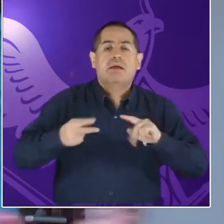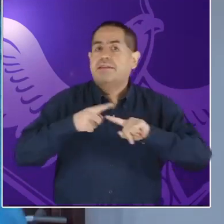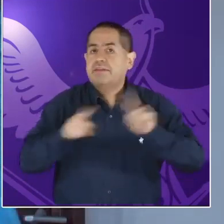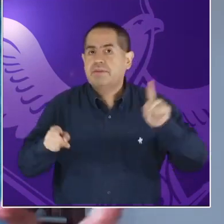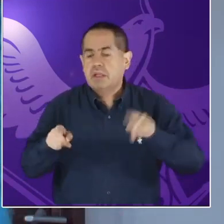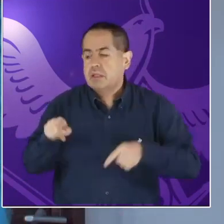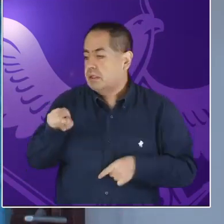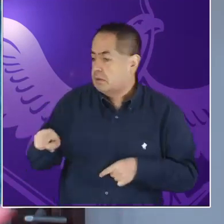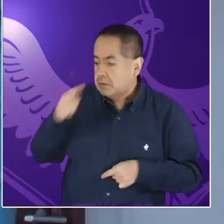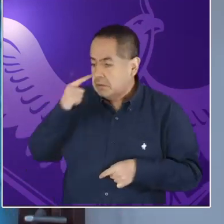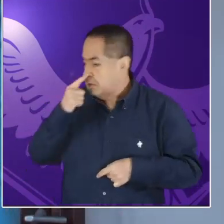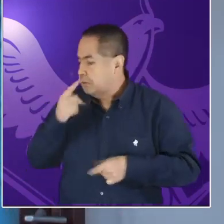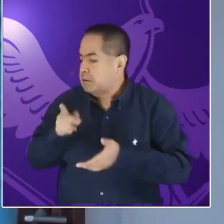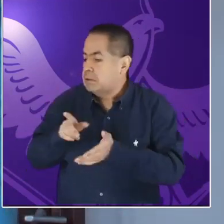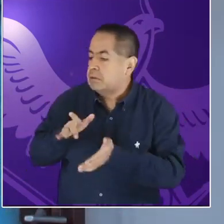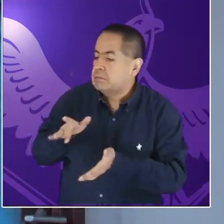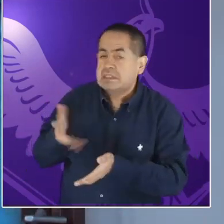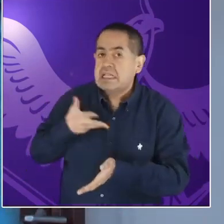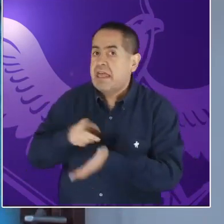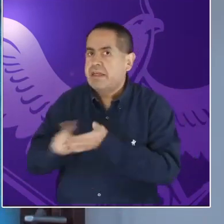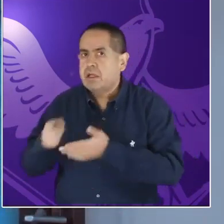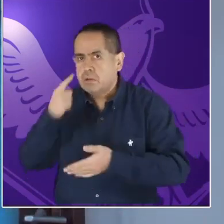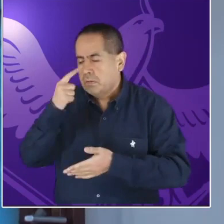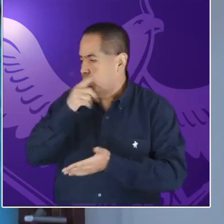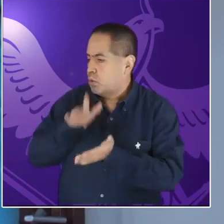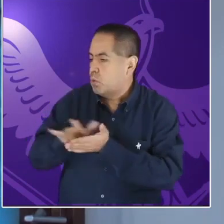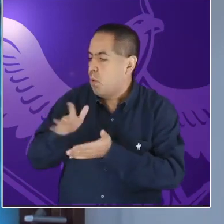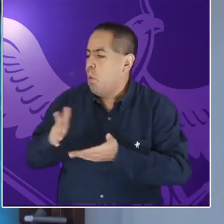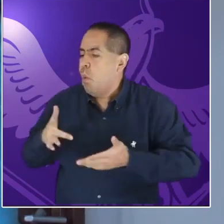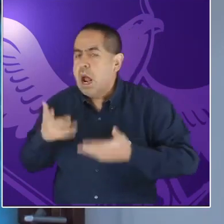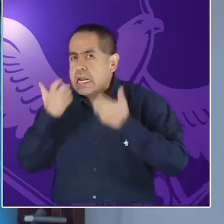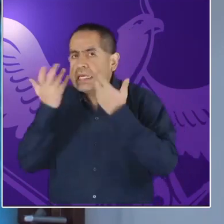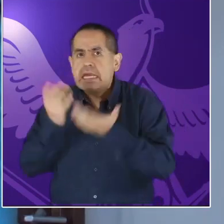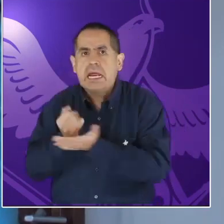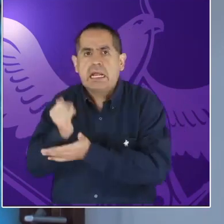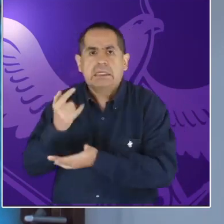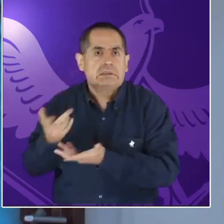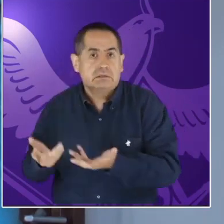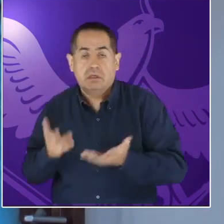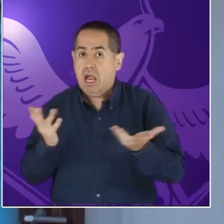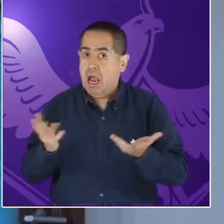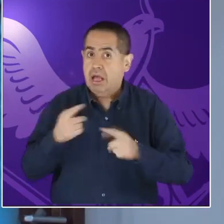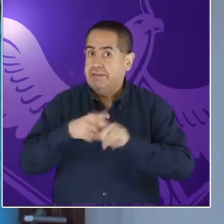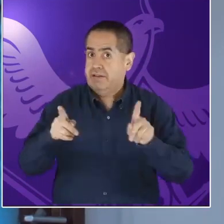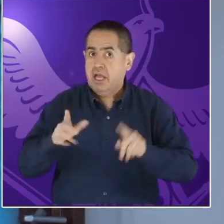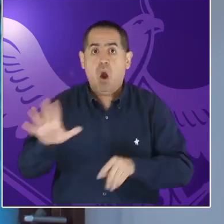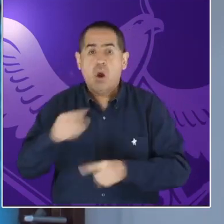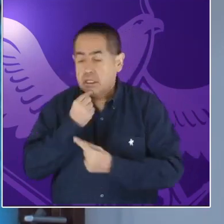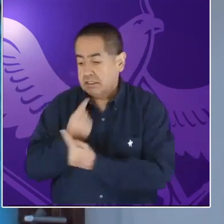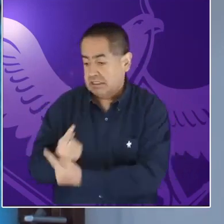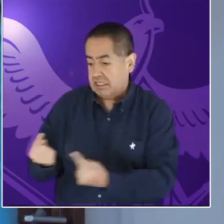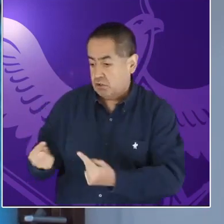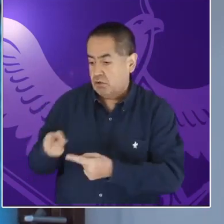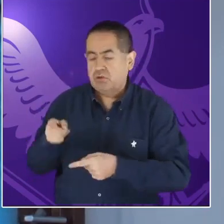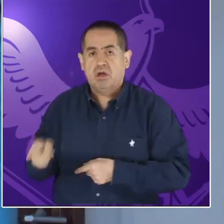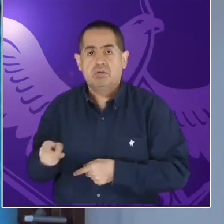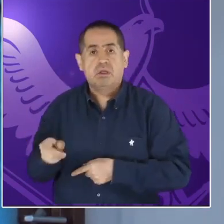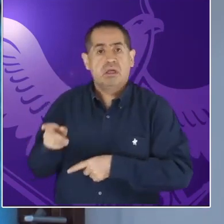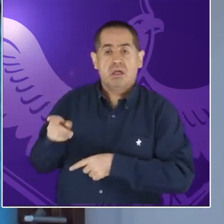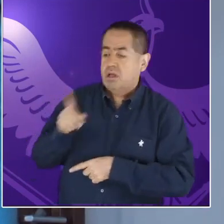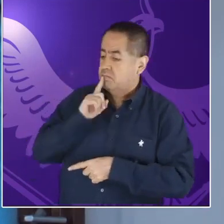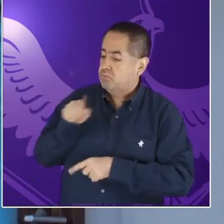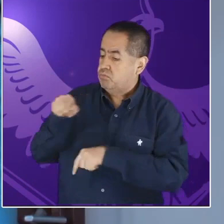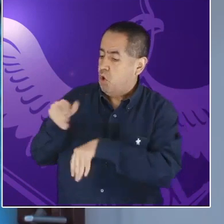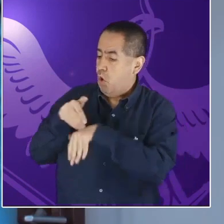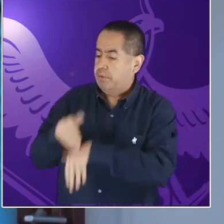terreno a relaciones más democráticas, ¿no?, al interior de la familia. de manera que el niño es concebido no